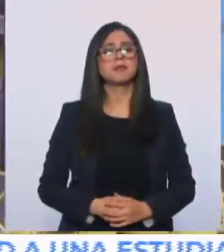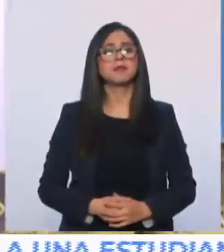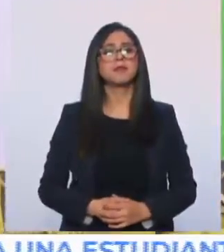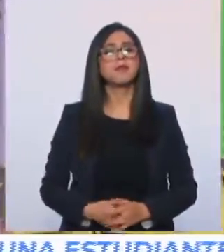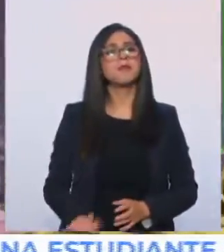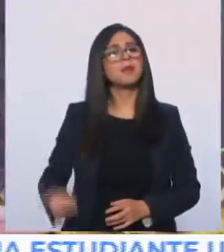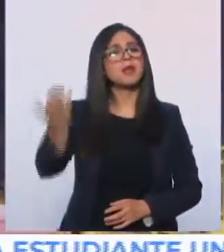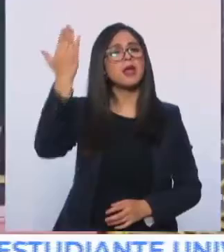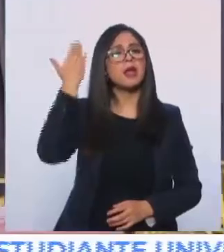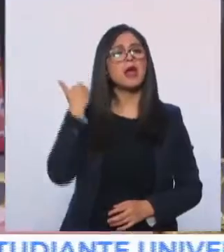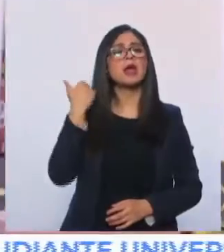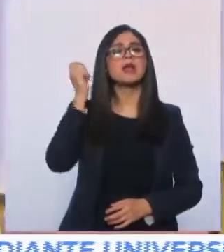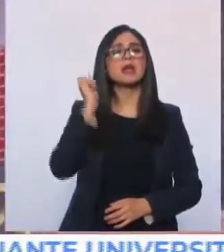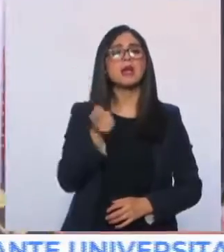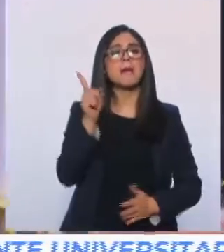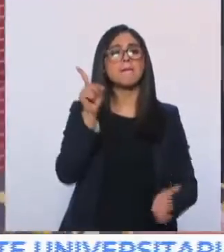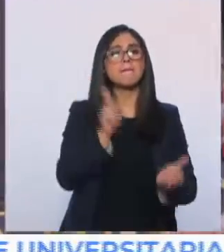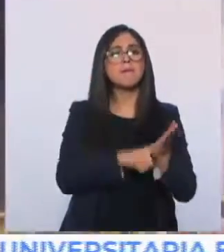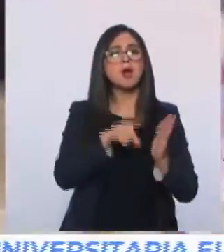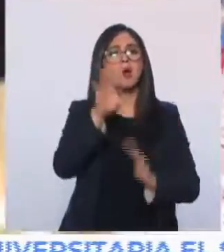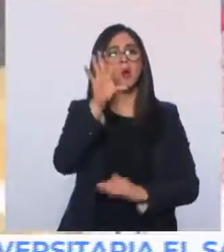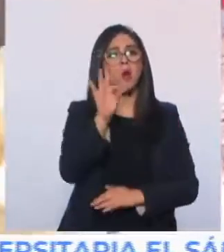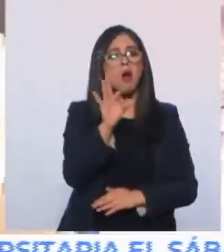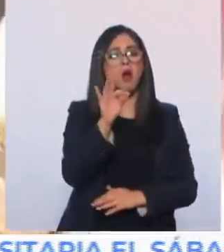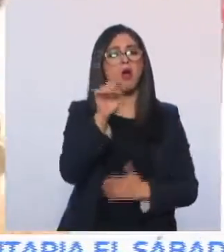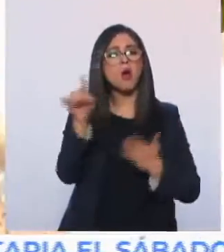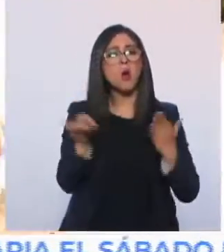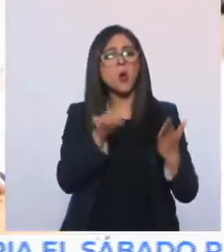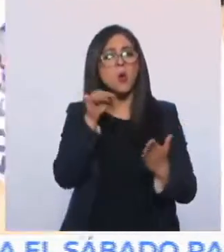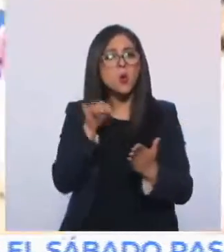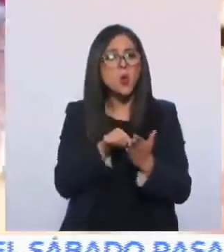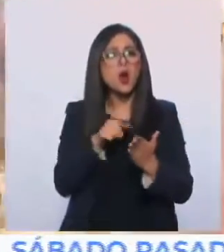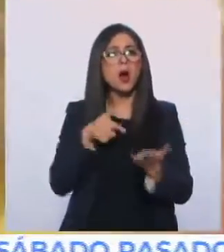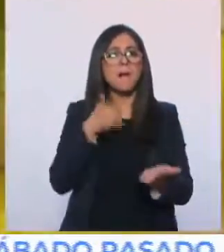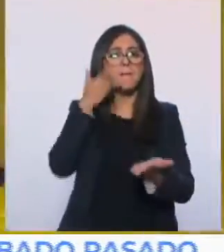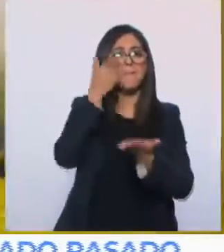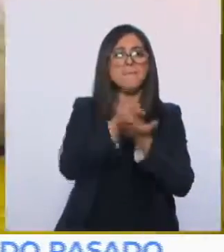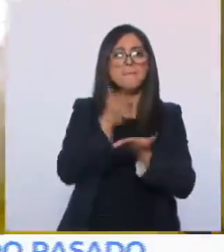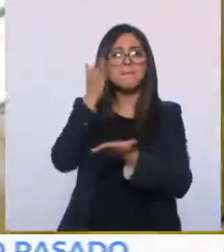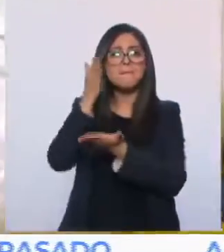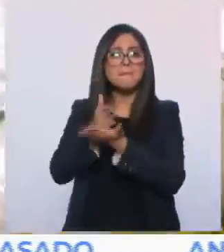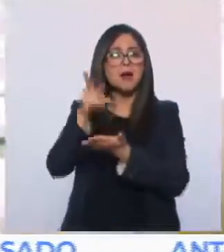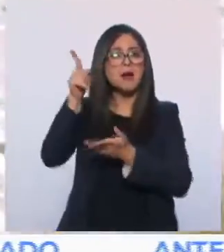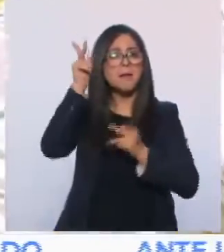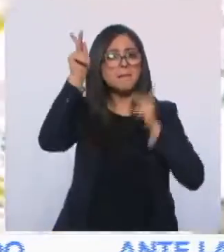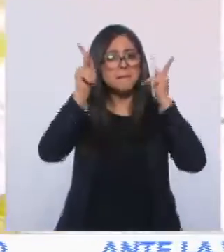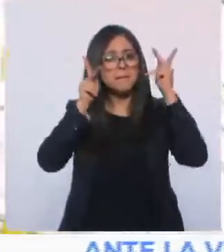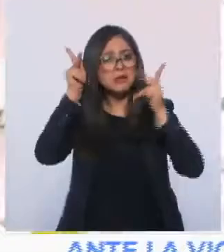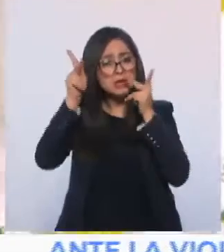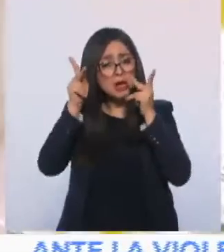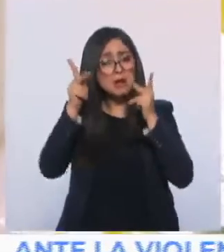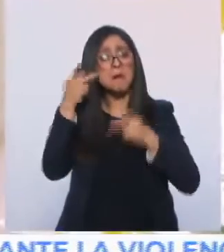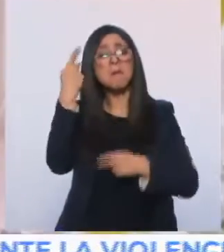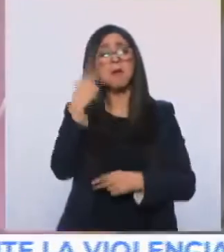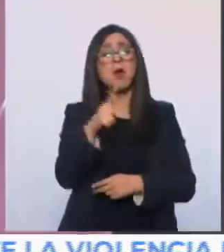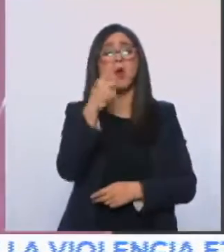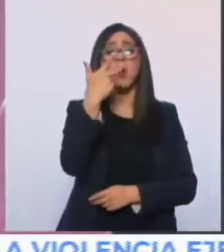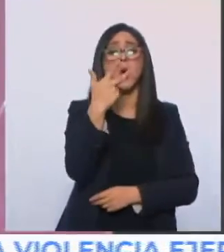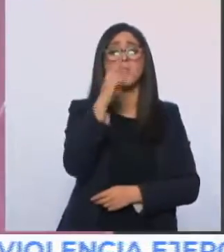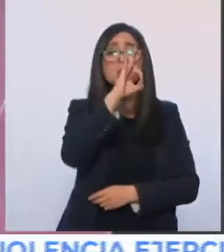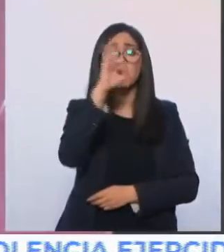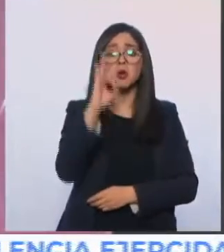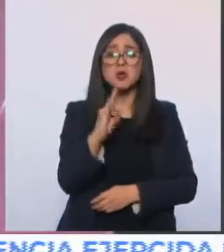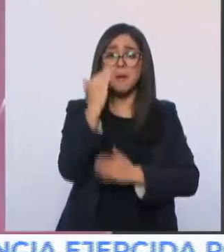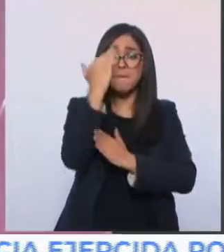de 1,040 locales visitados, y de esos menos del